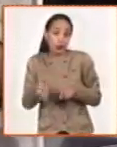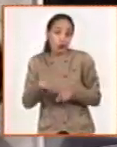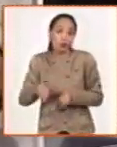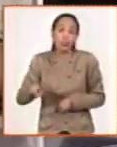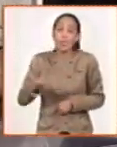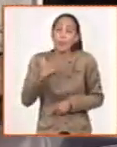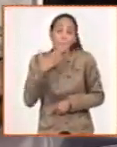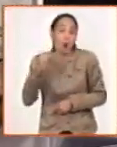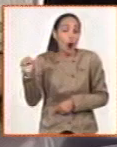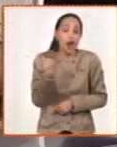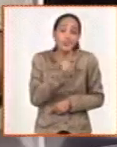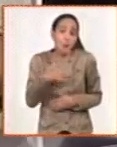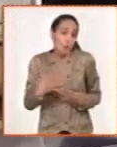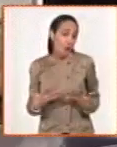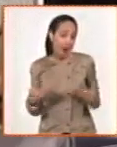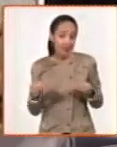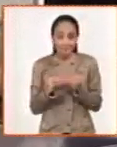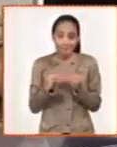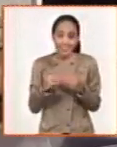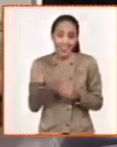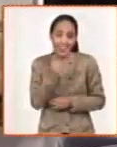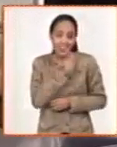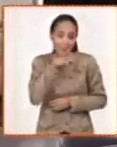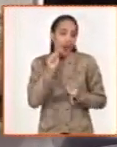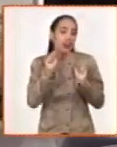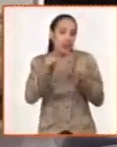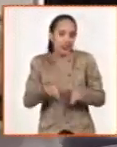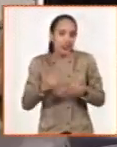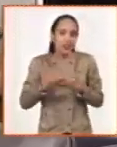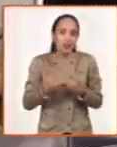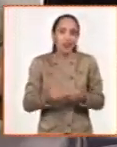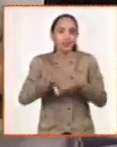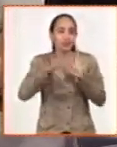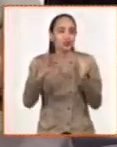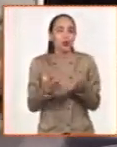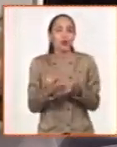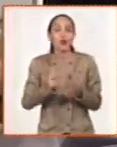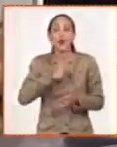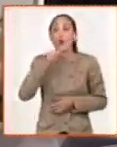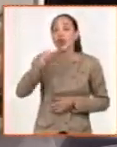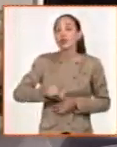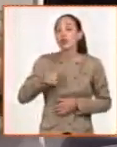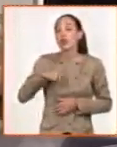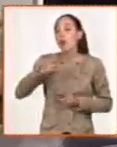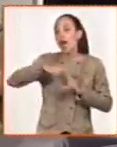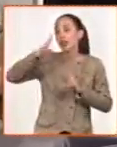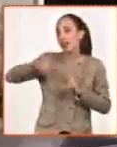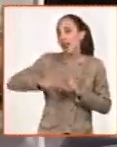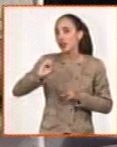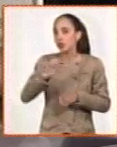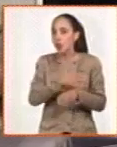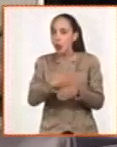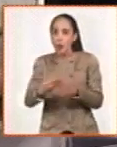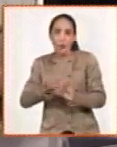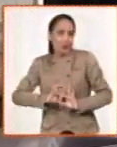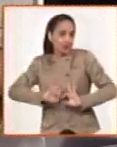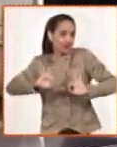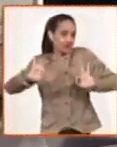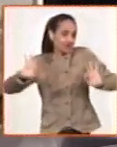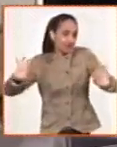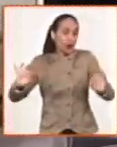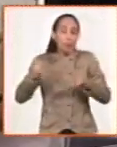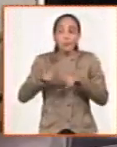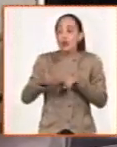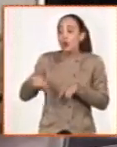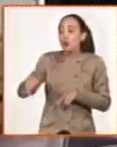que es esta. Es estar, es darse aquí. Los actores hicieron su mejor obra de teatro, su mejor puesta en escena. ¿Qué mejor